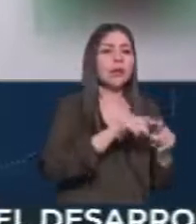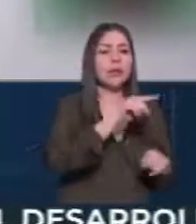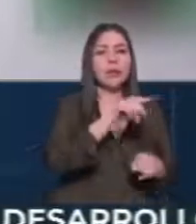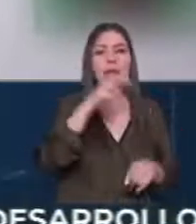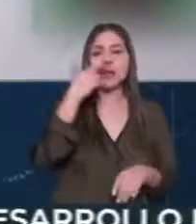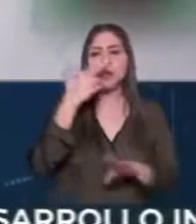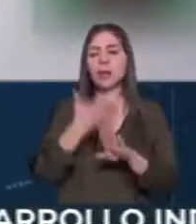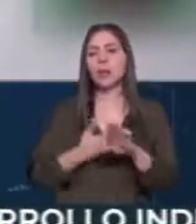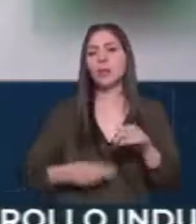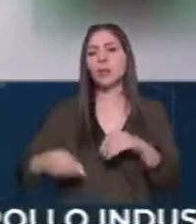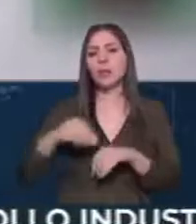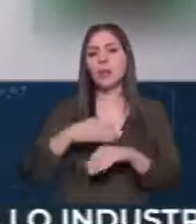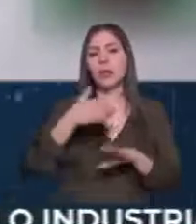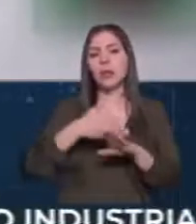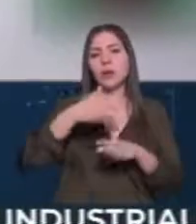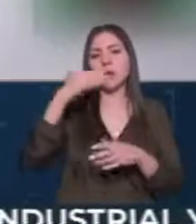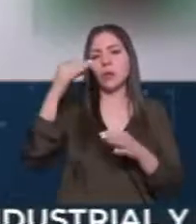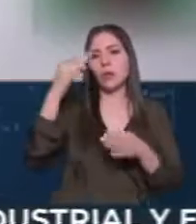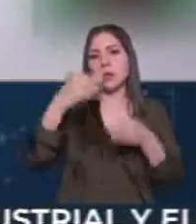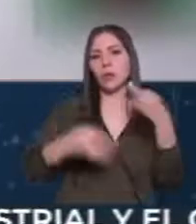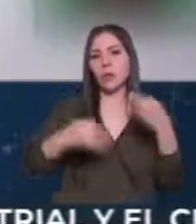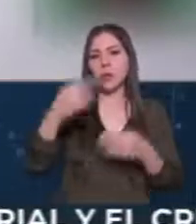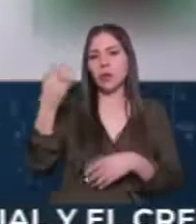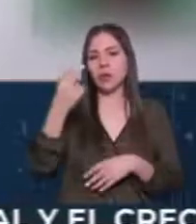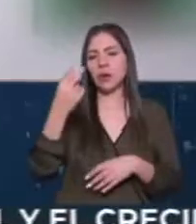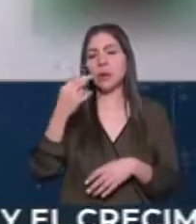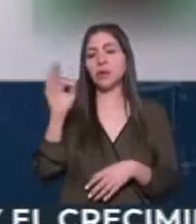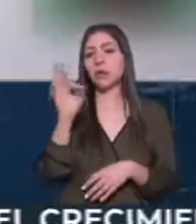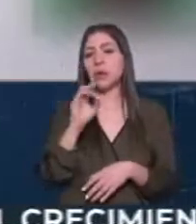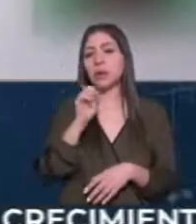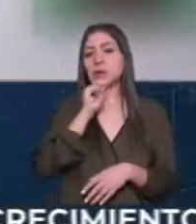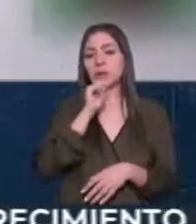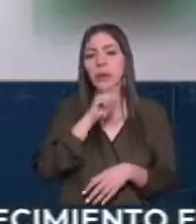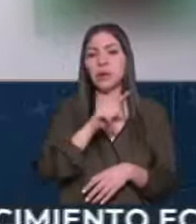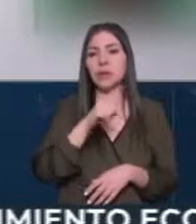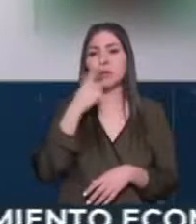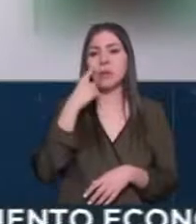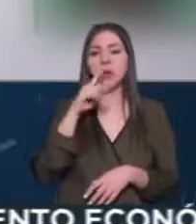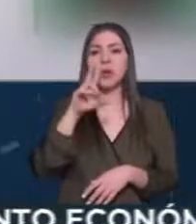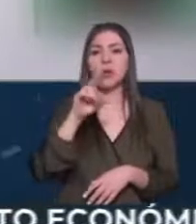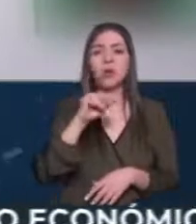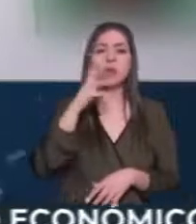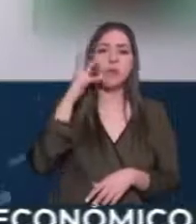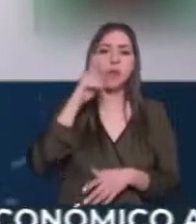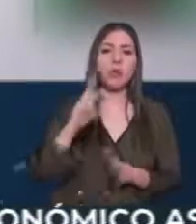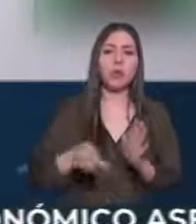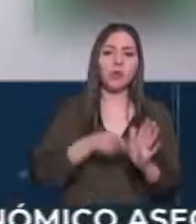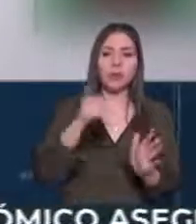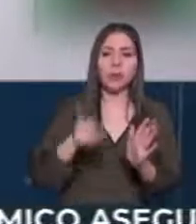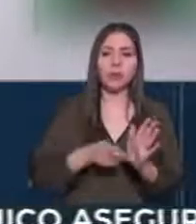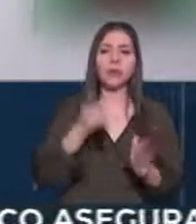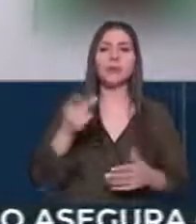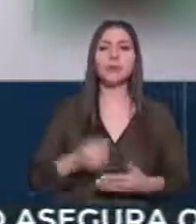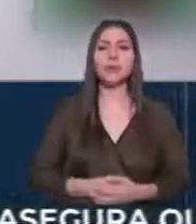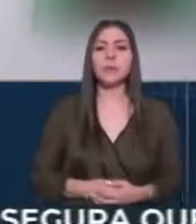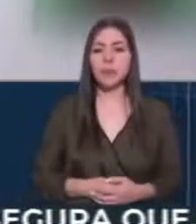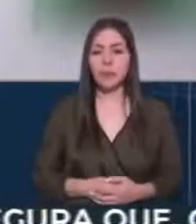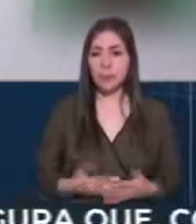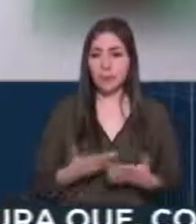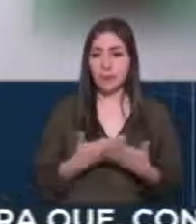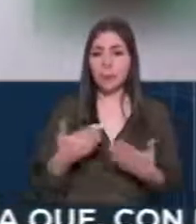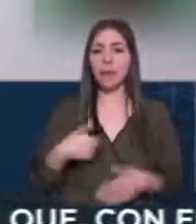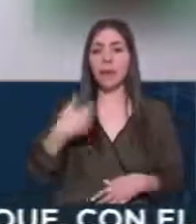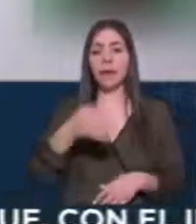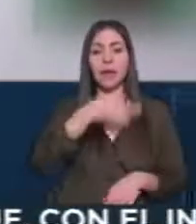las consecuencias jurídicas que sean necesarias, incluyendo, en su caso, las medidas de no repetición. Y aquí les